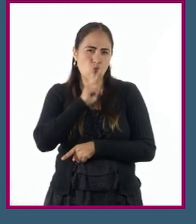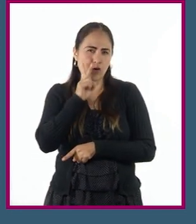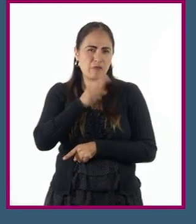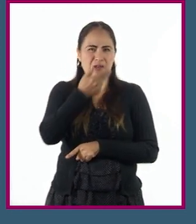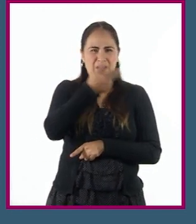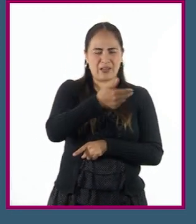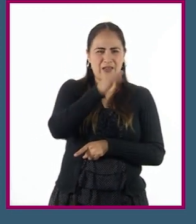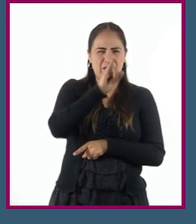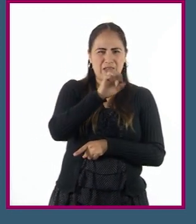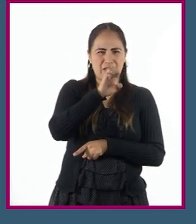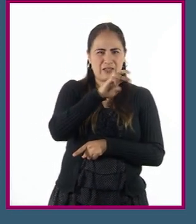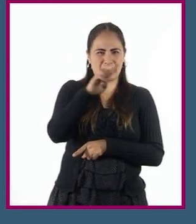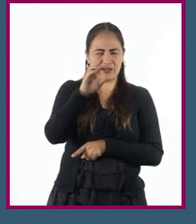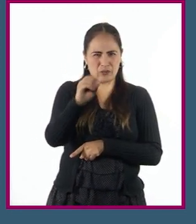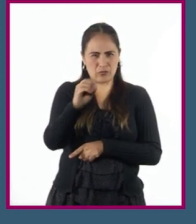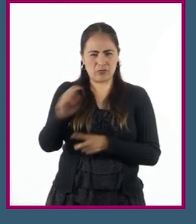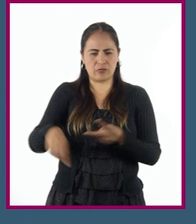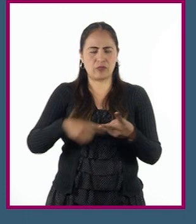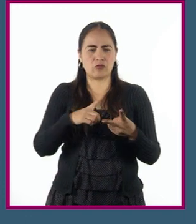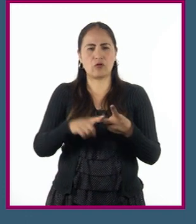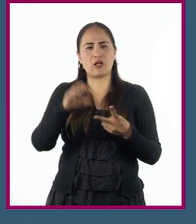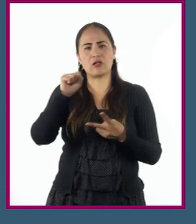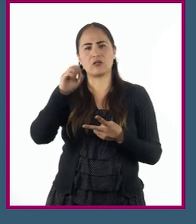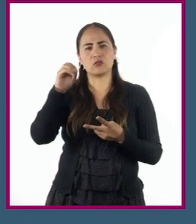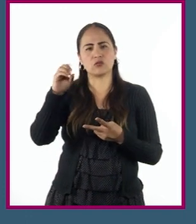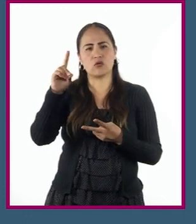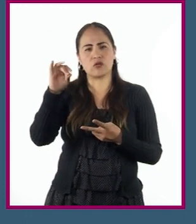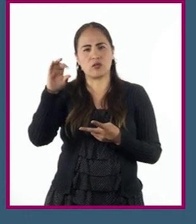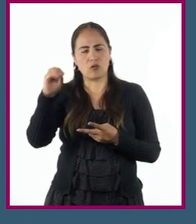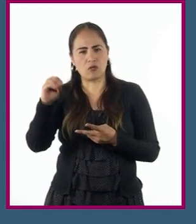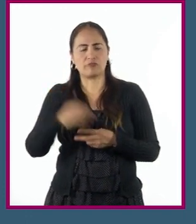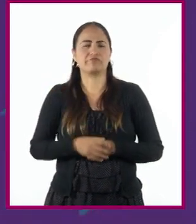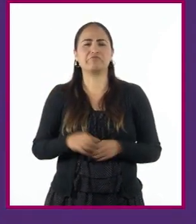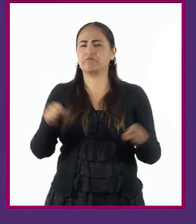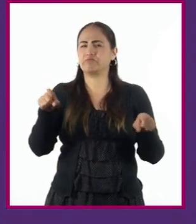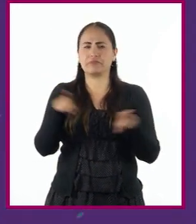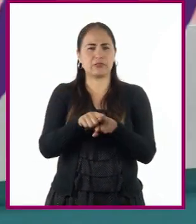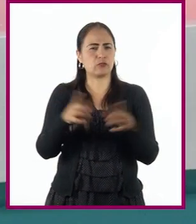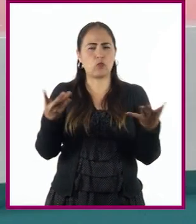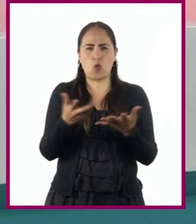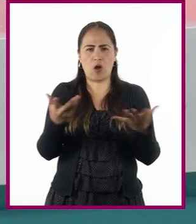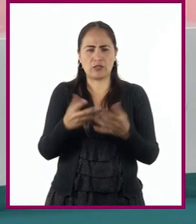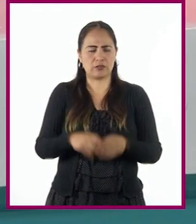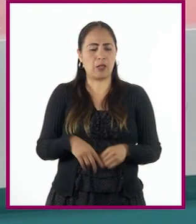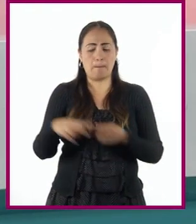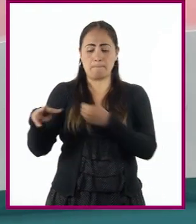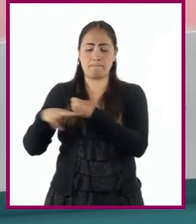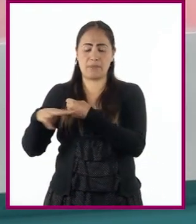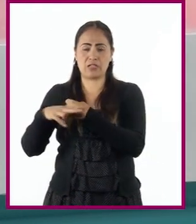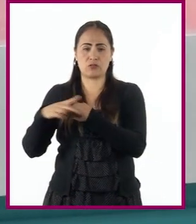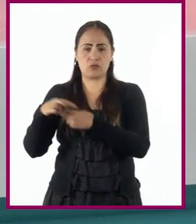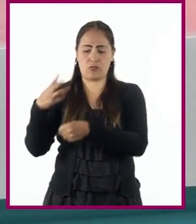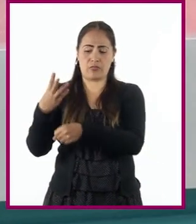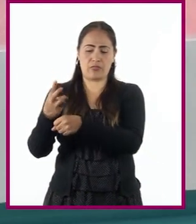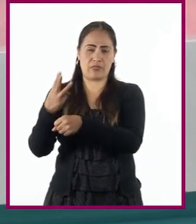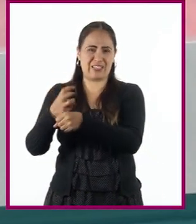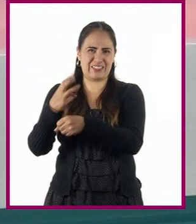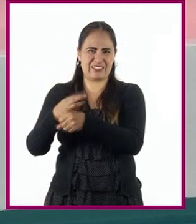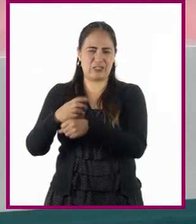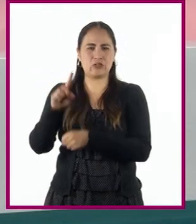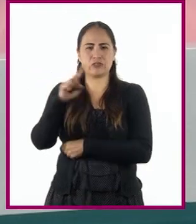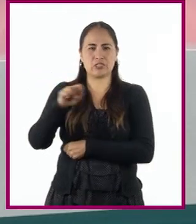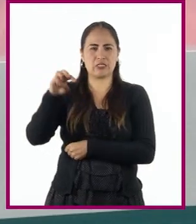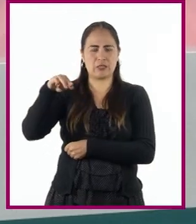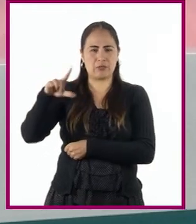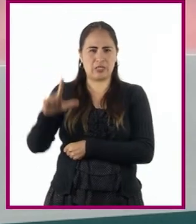hierro y el hidróxido de sodio. El procedimiento es el mismo. En un tercer vaso, coloquen 100 mililitros de agua